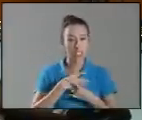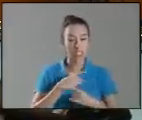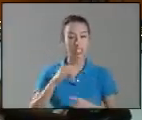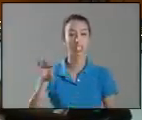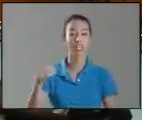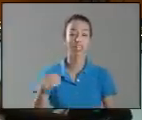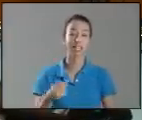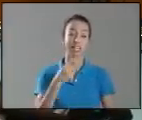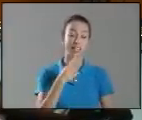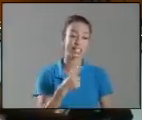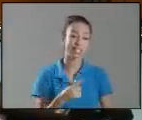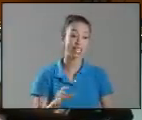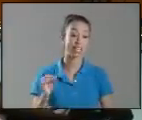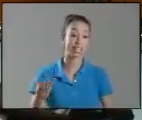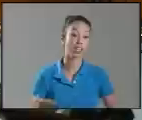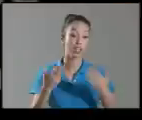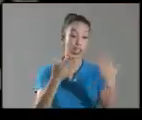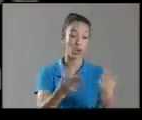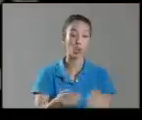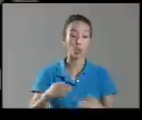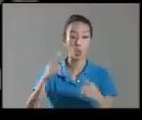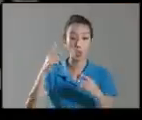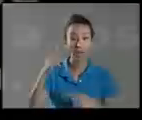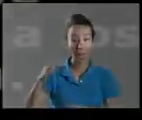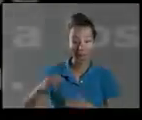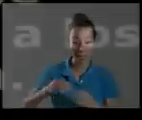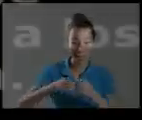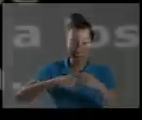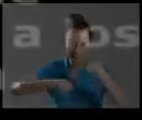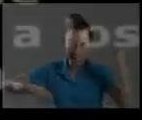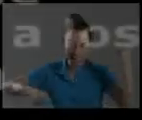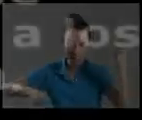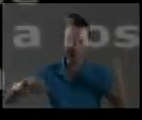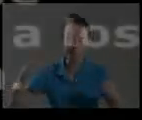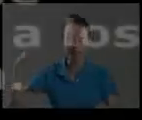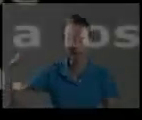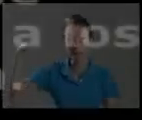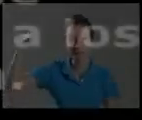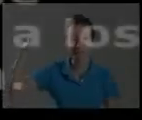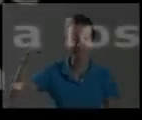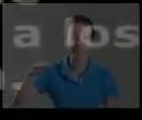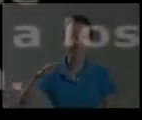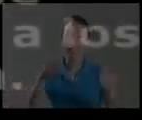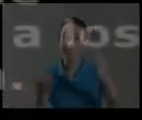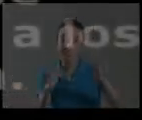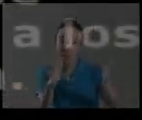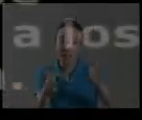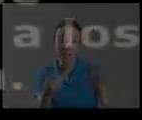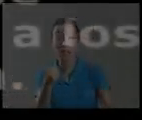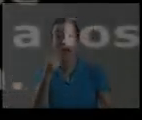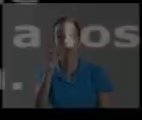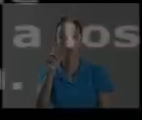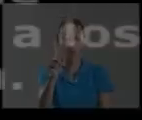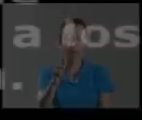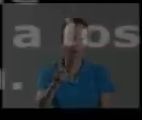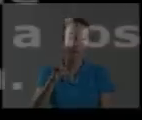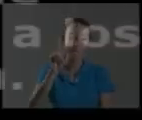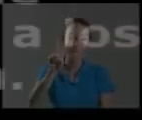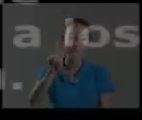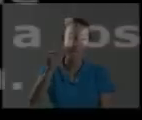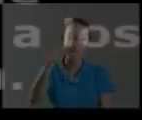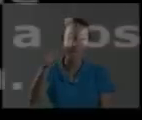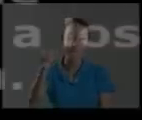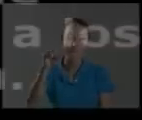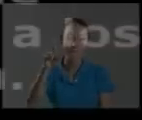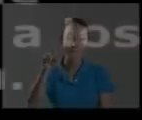Pero note que aquí hay otra cosa bien interesante, que dice: me fue a una caña de medir semejante a